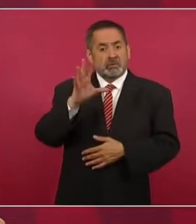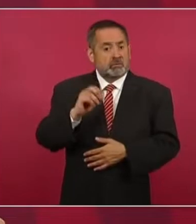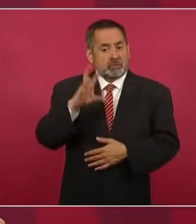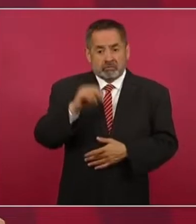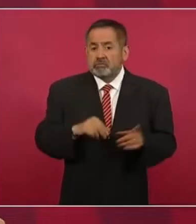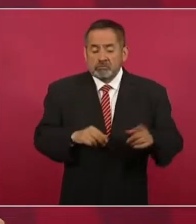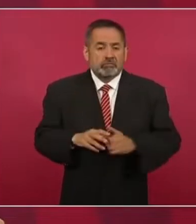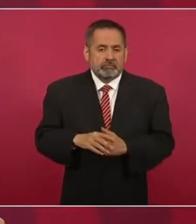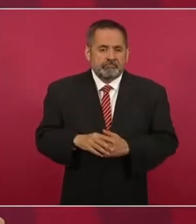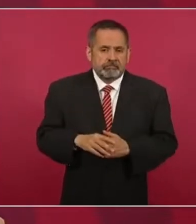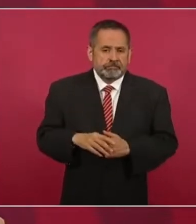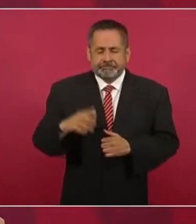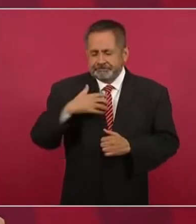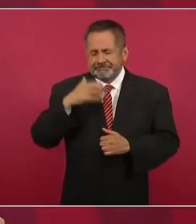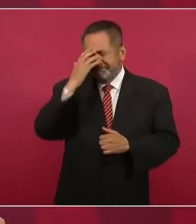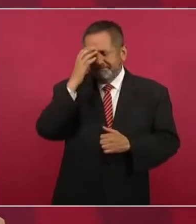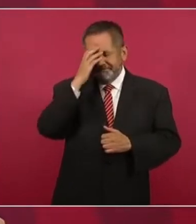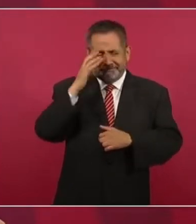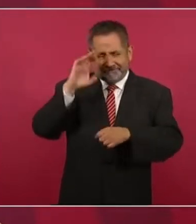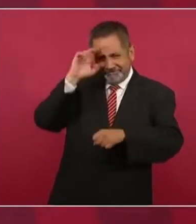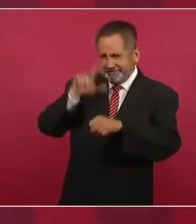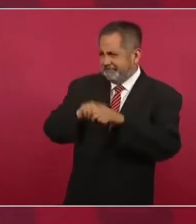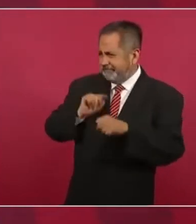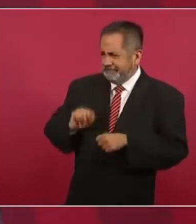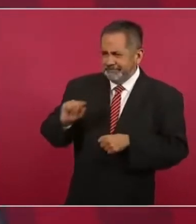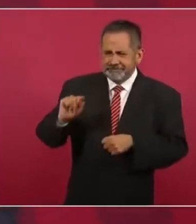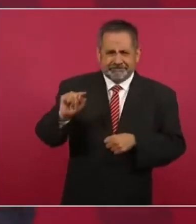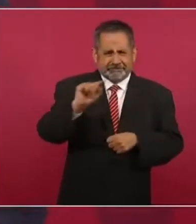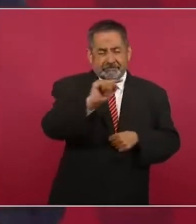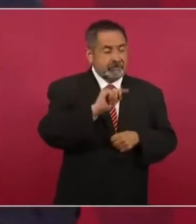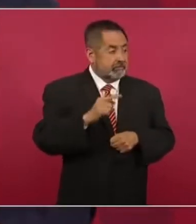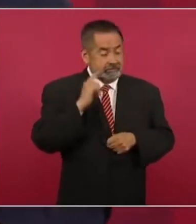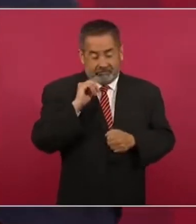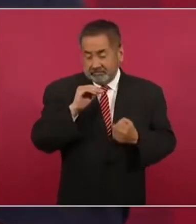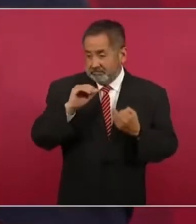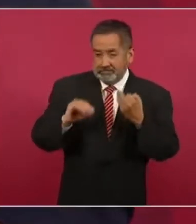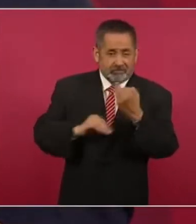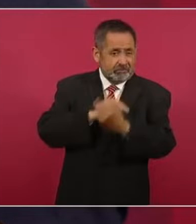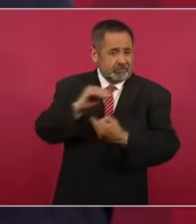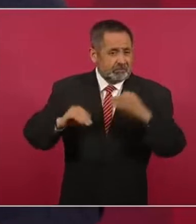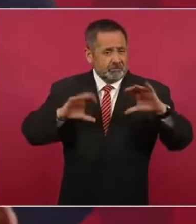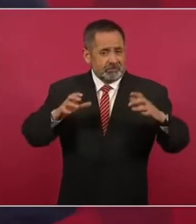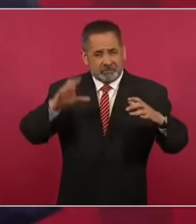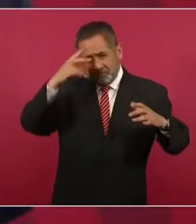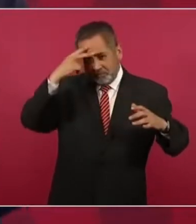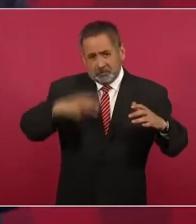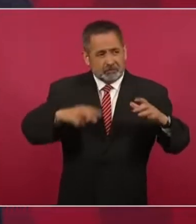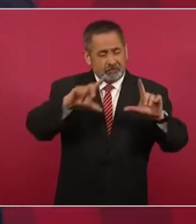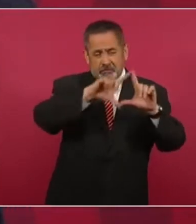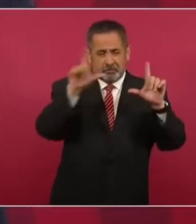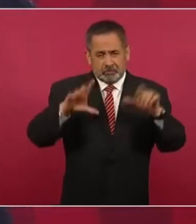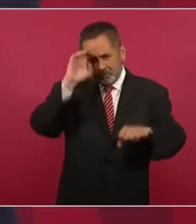Conozco pues todas las culturas y todas tienen